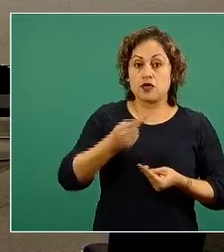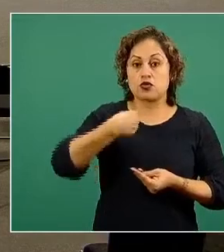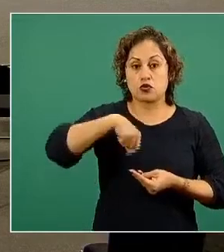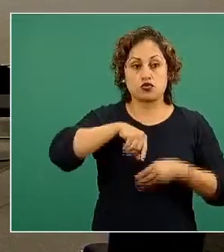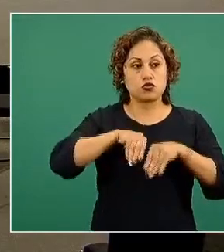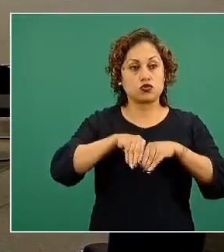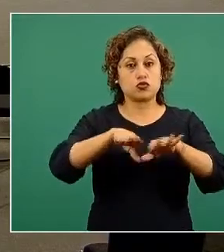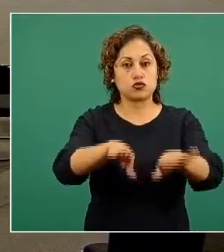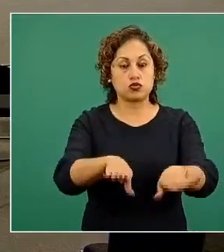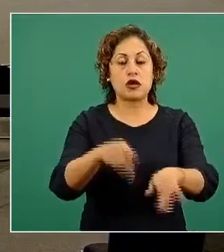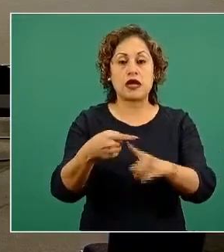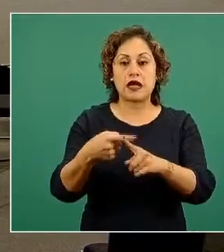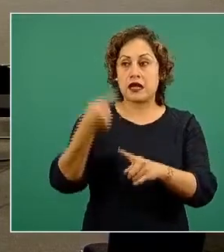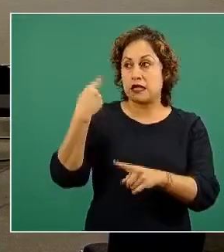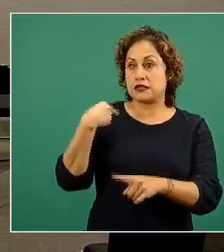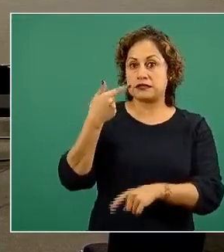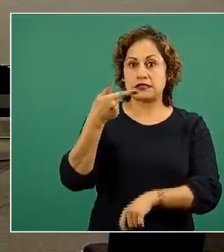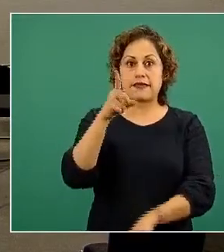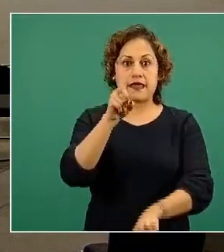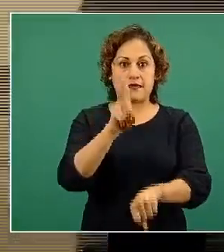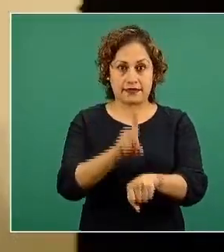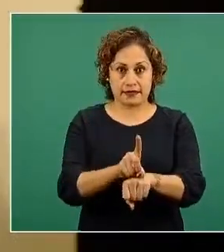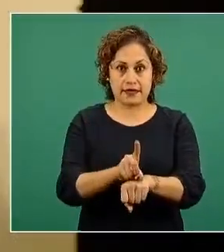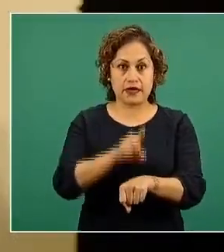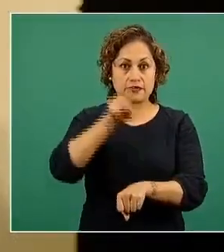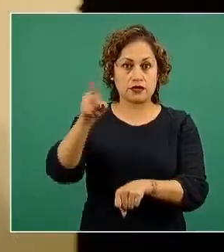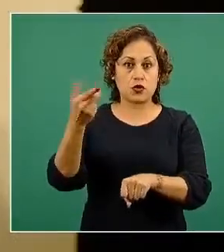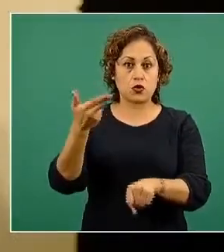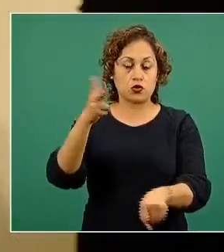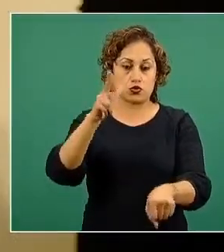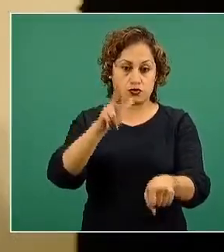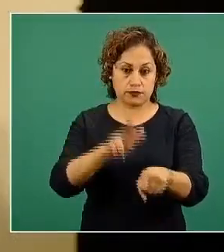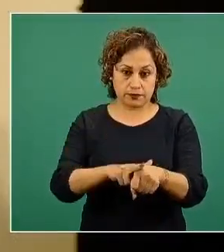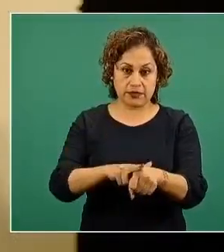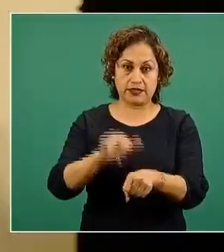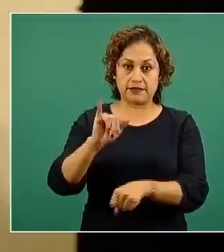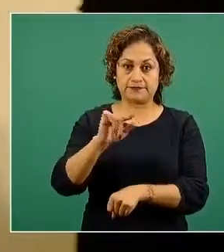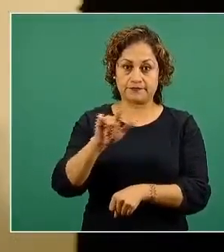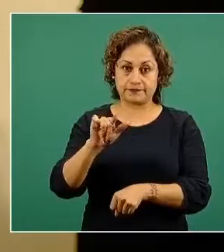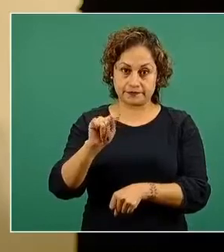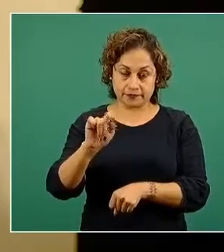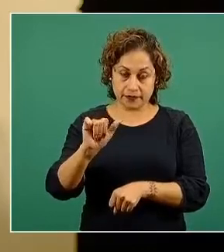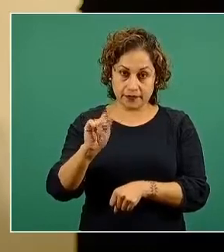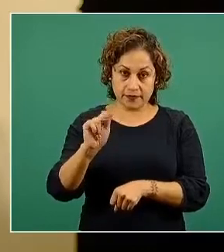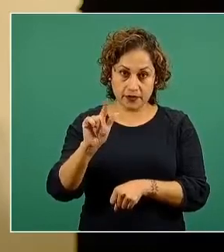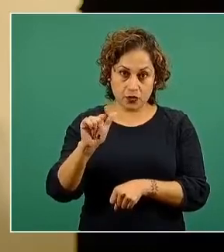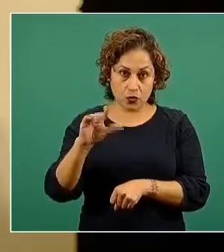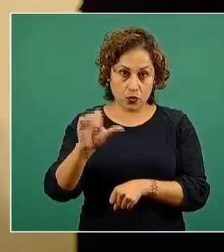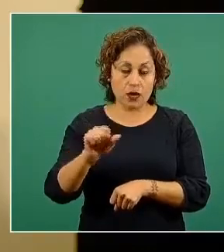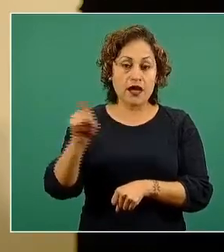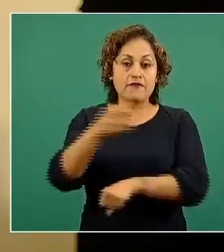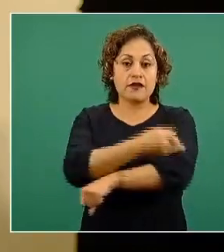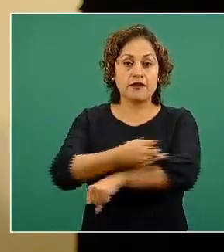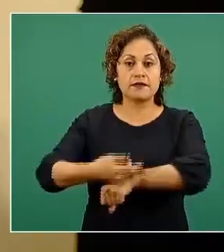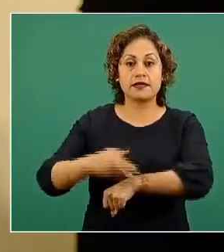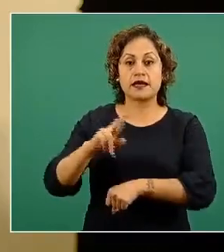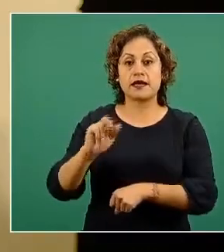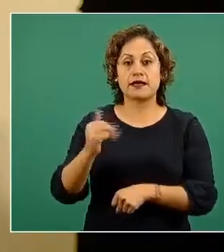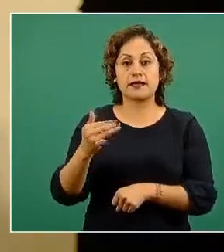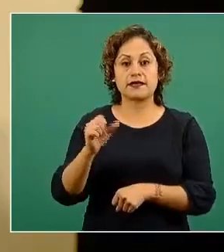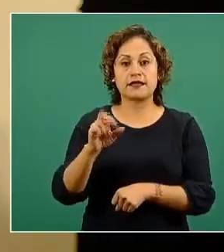El caso es de hace 7 días aproximadamente, en el Hospital Regional de Alta Especialidad de Iztapaluca. A la familia Reyes Ramos les pidieron 10 cajas